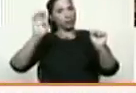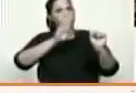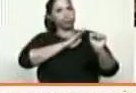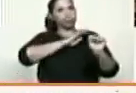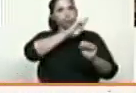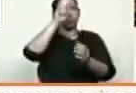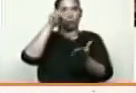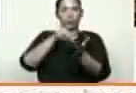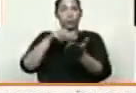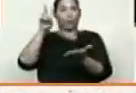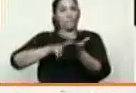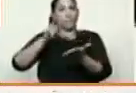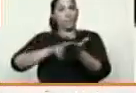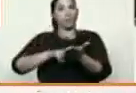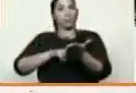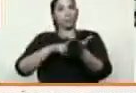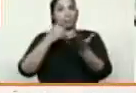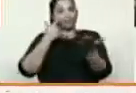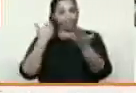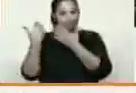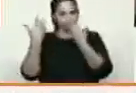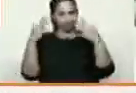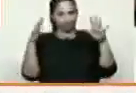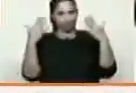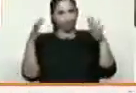La verdad,